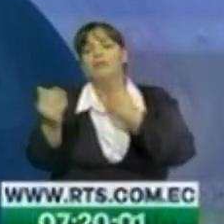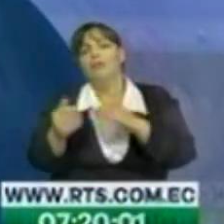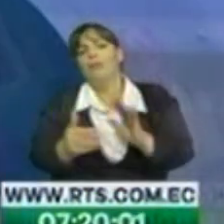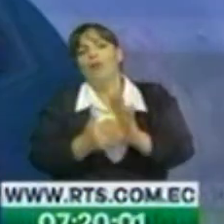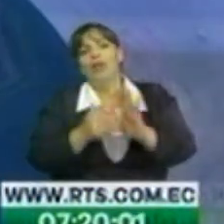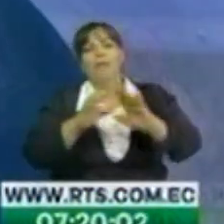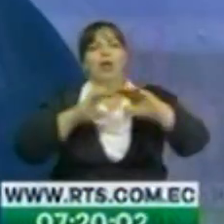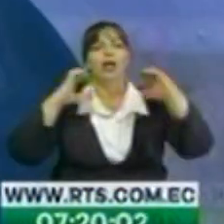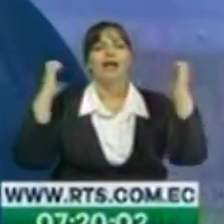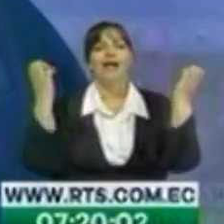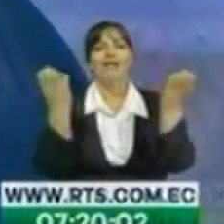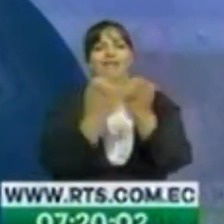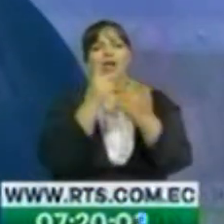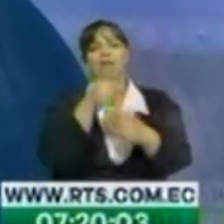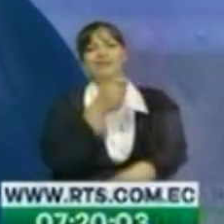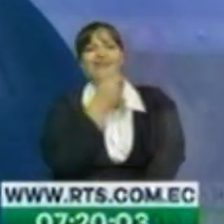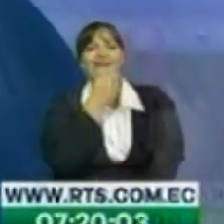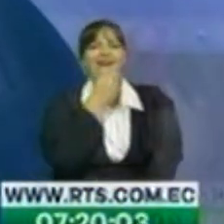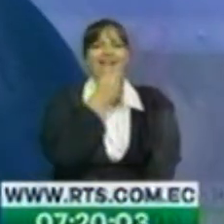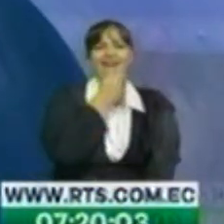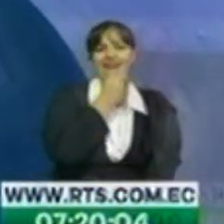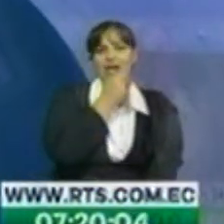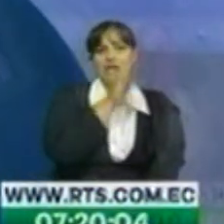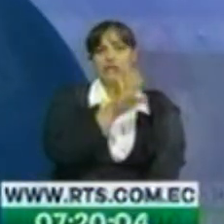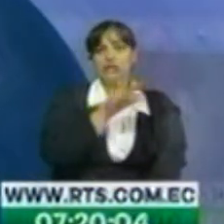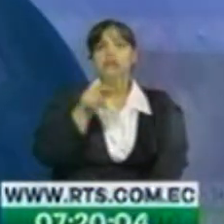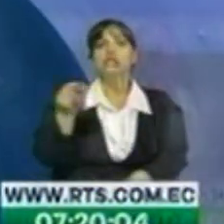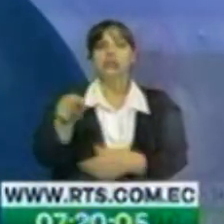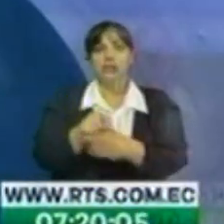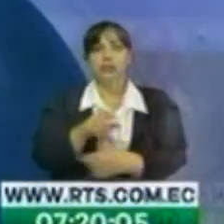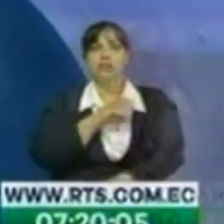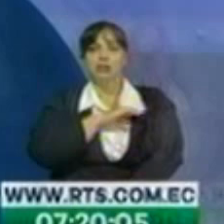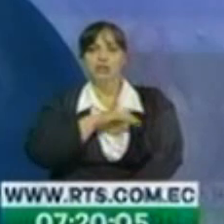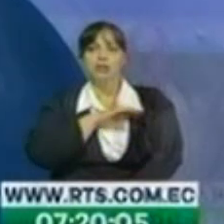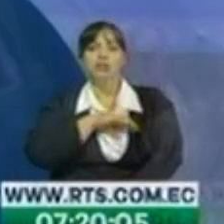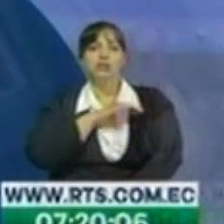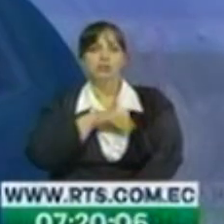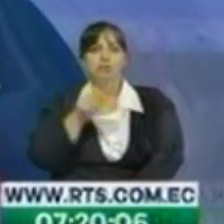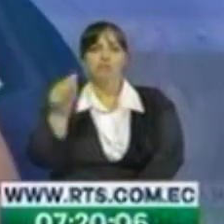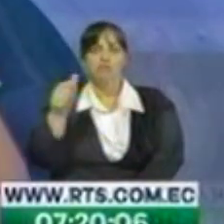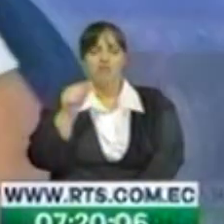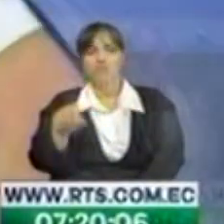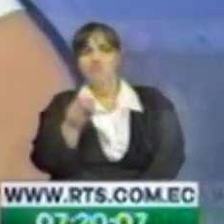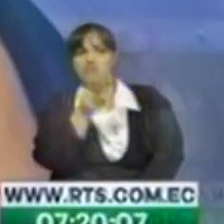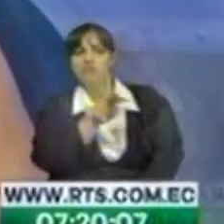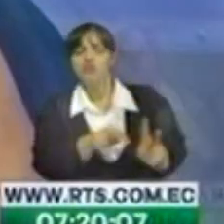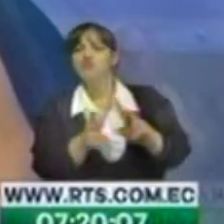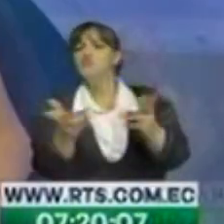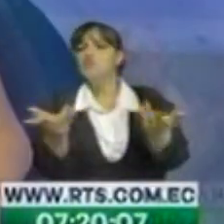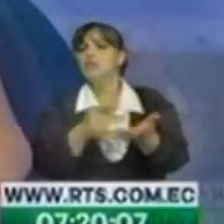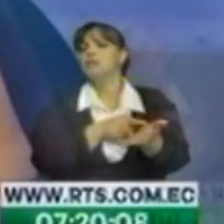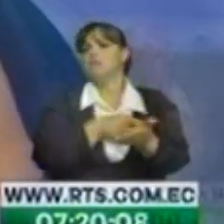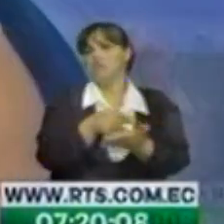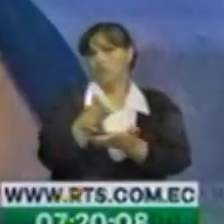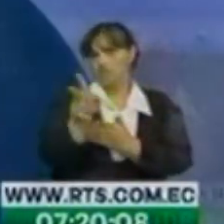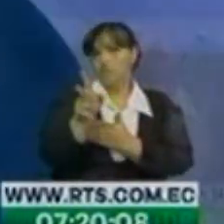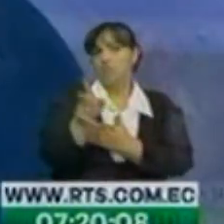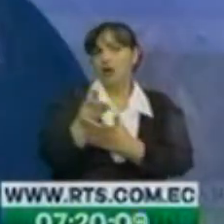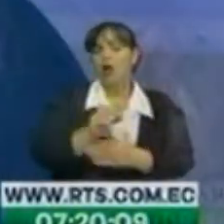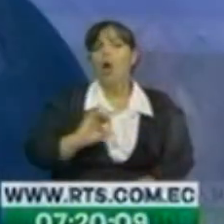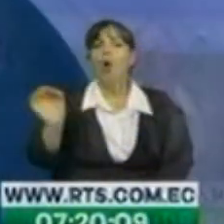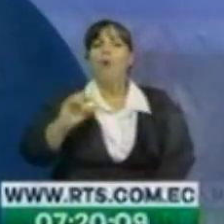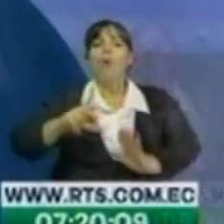sobre esto. Control aparte, que no significa que ahora aquellas GATS que invertían en